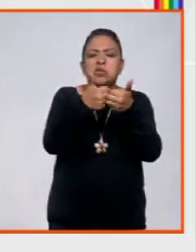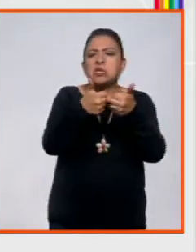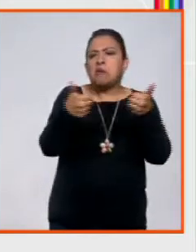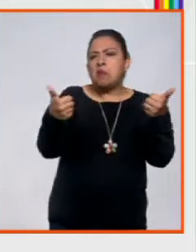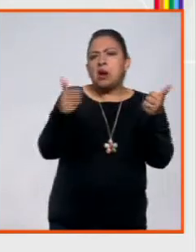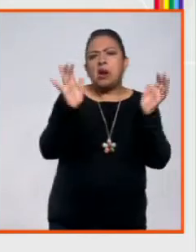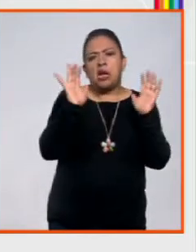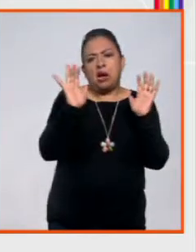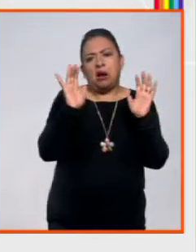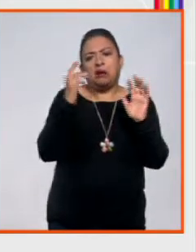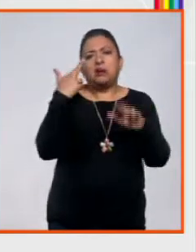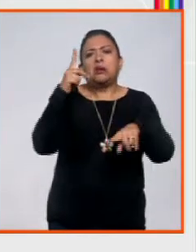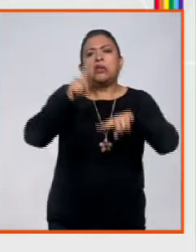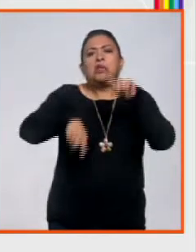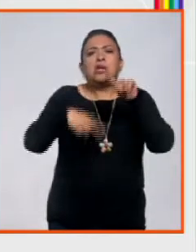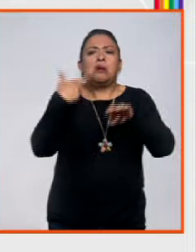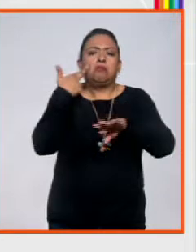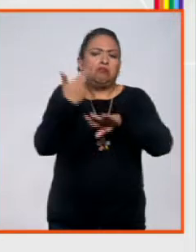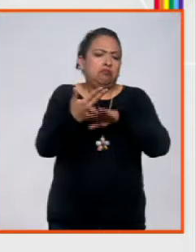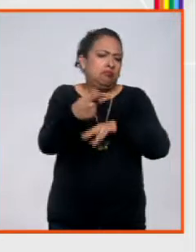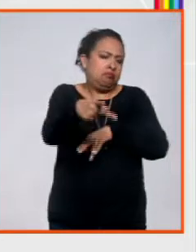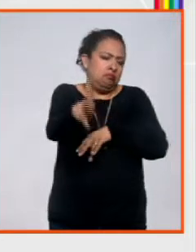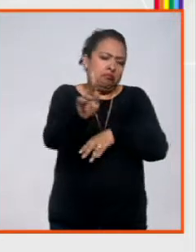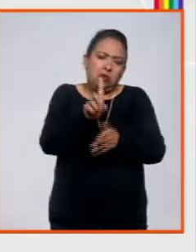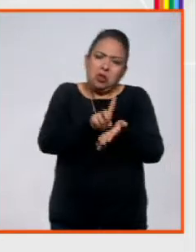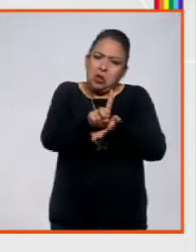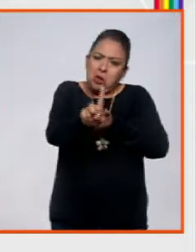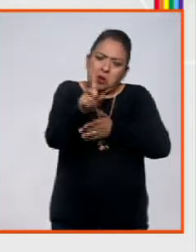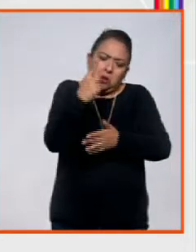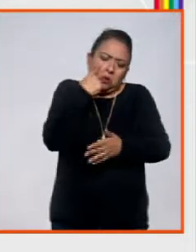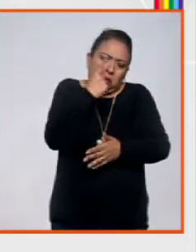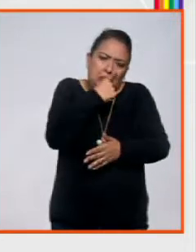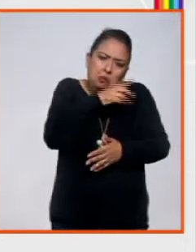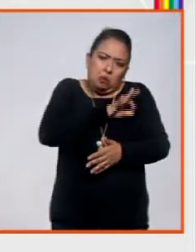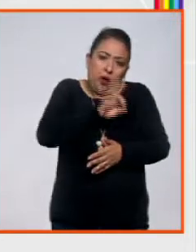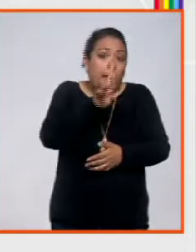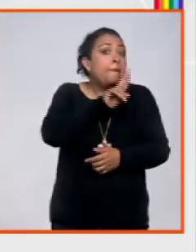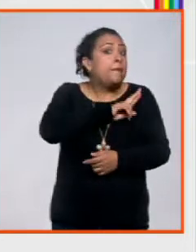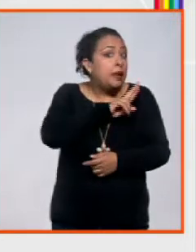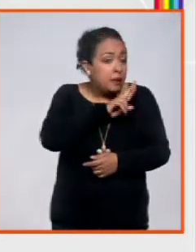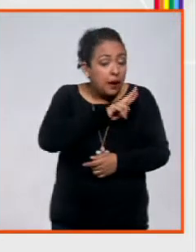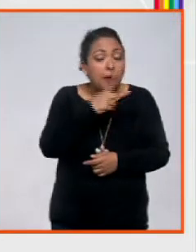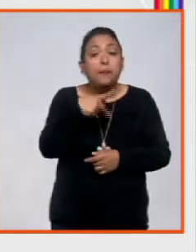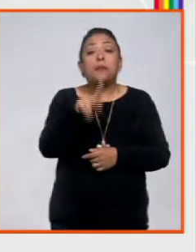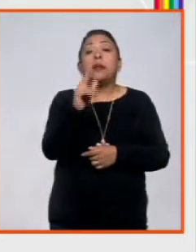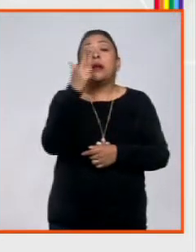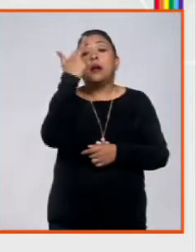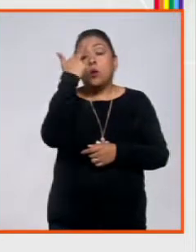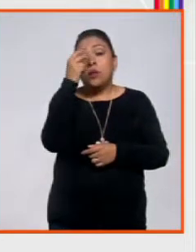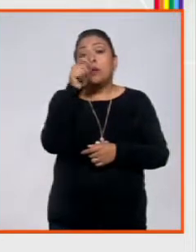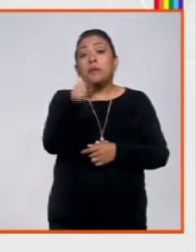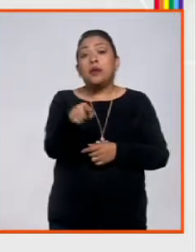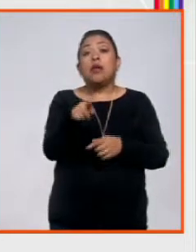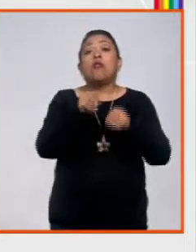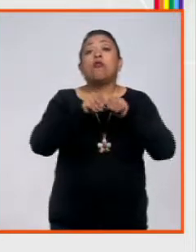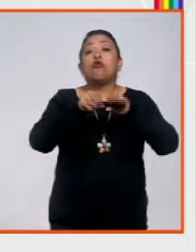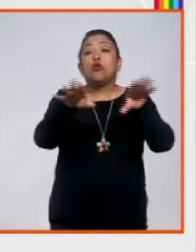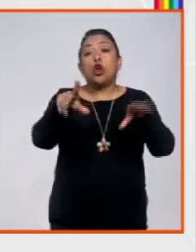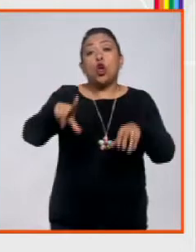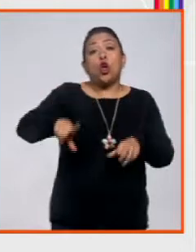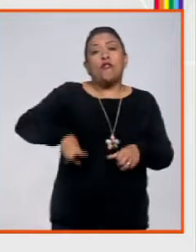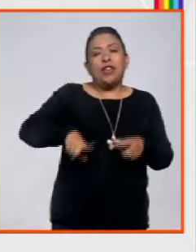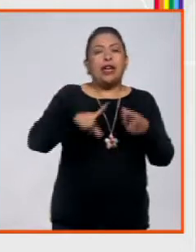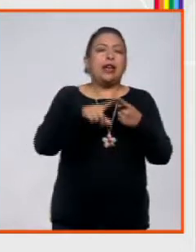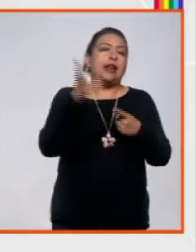a alguien o no de su cargo están en su pleno y absoluto derecho no olvidemos que él hace los medios de difusión pública